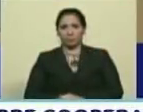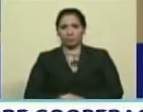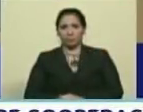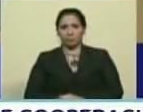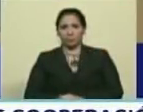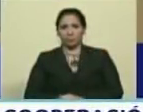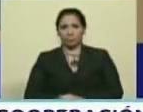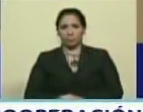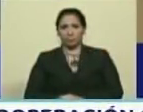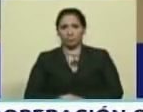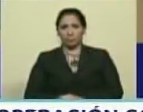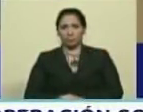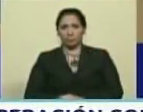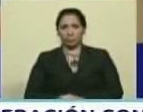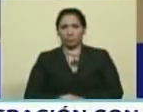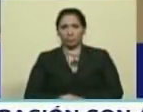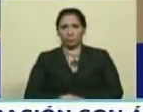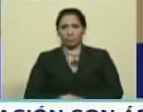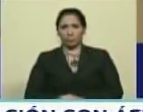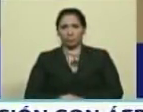el que nos dediquemos